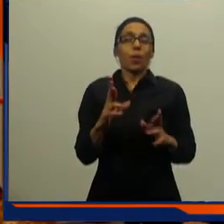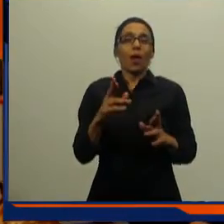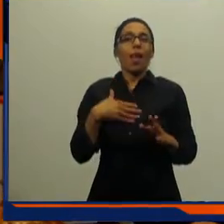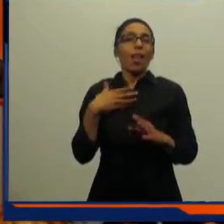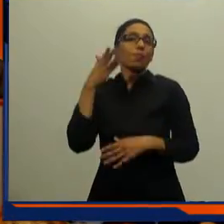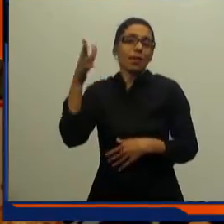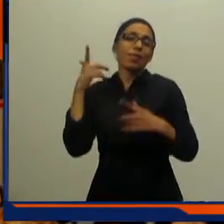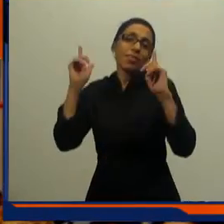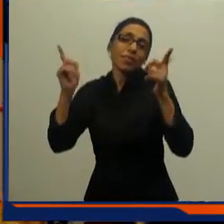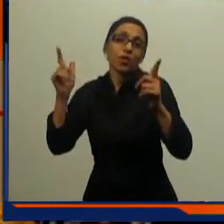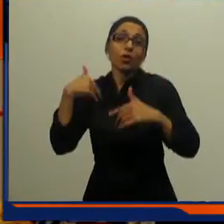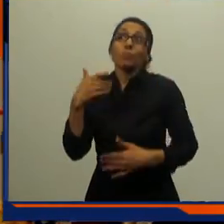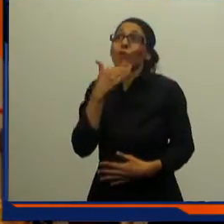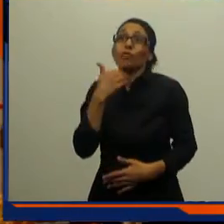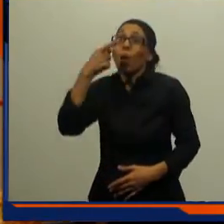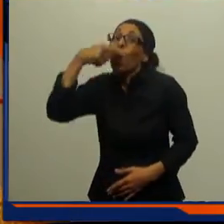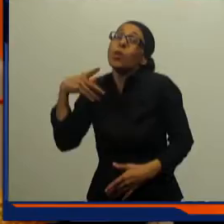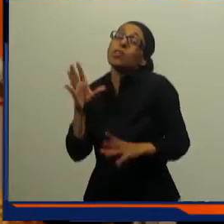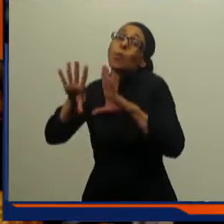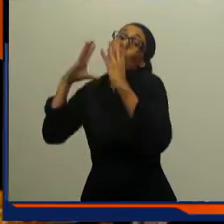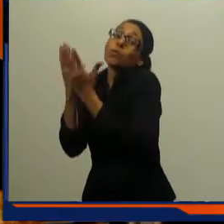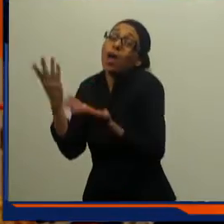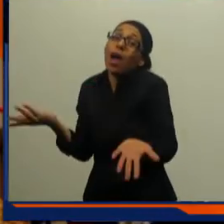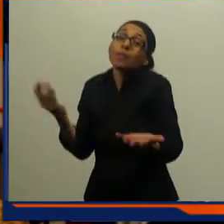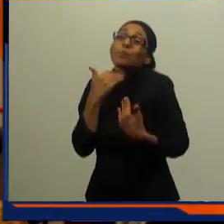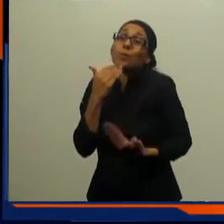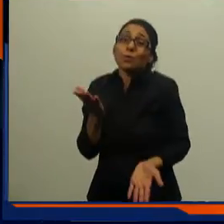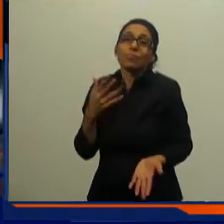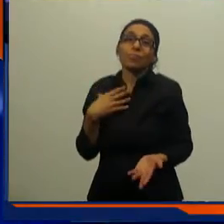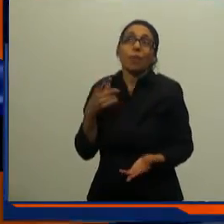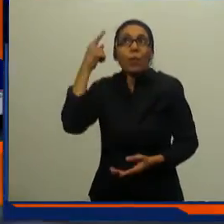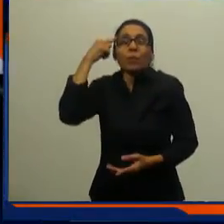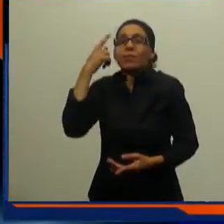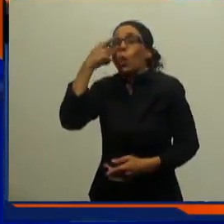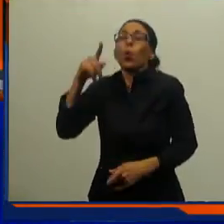disfrutarlo al máximo. No sé si será mi último o no, pero lo voy a disfrutar como si así lo fuera.